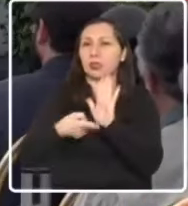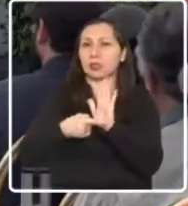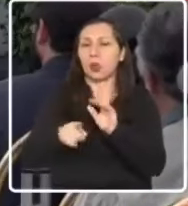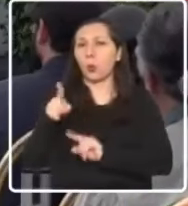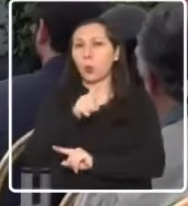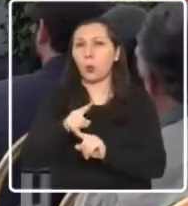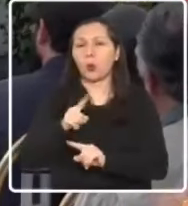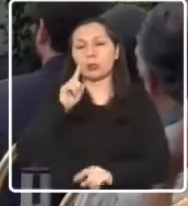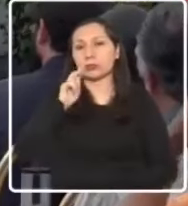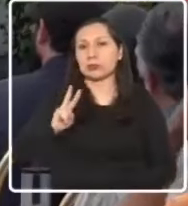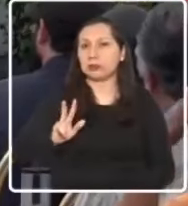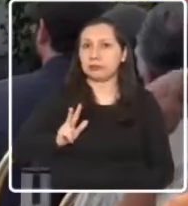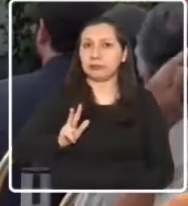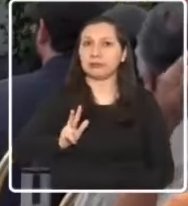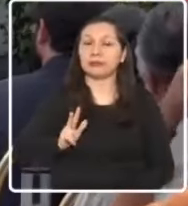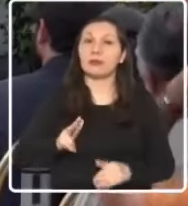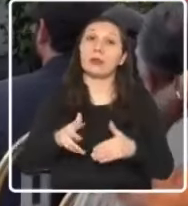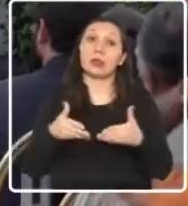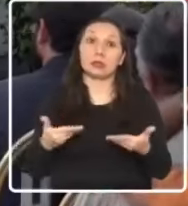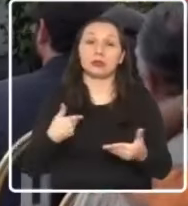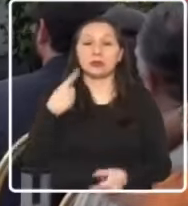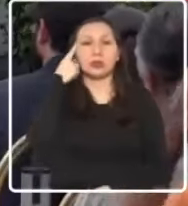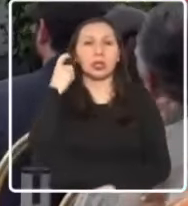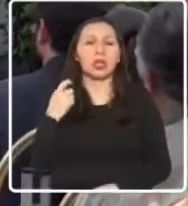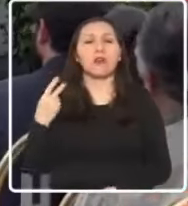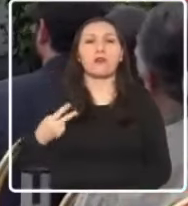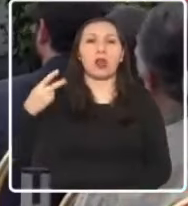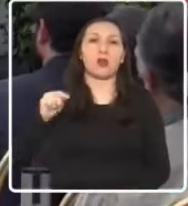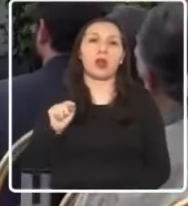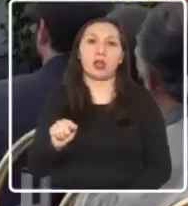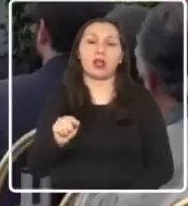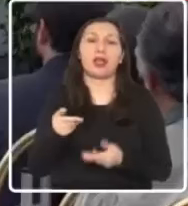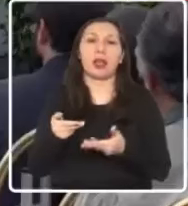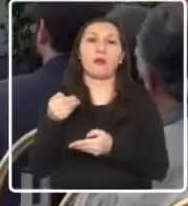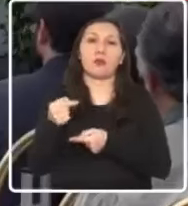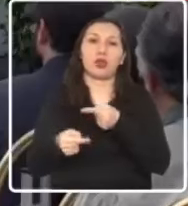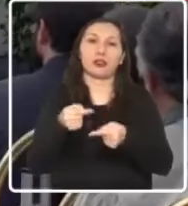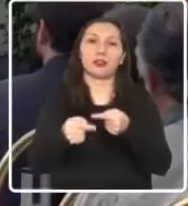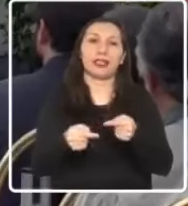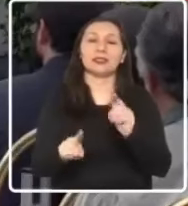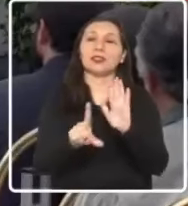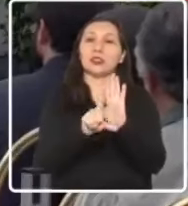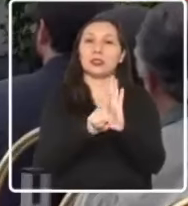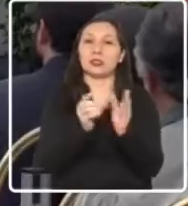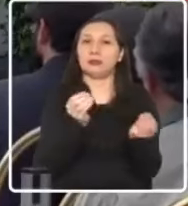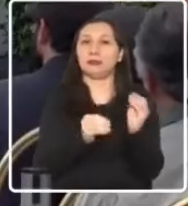elusión, informalidad. Así que creo que hay que valorar, ¿cierto?, lo que ha sido este proceso